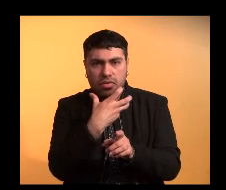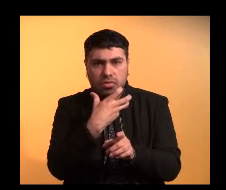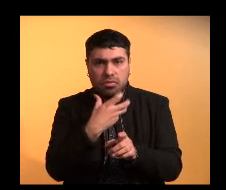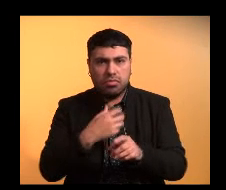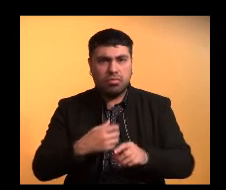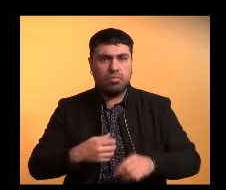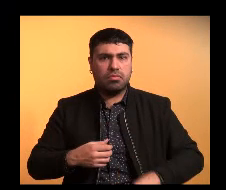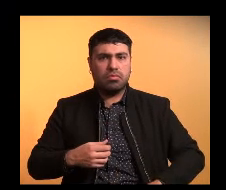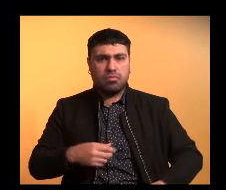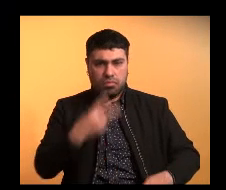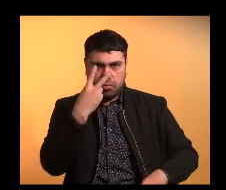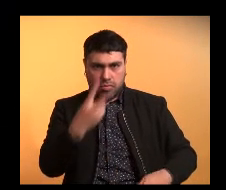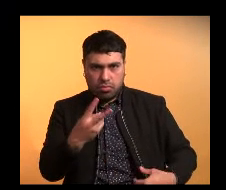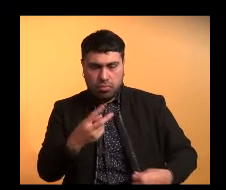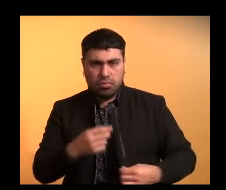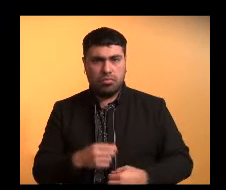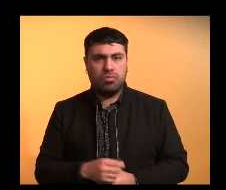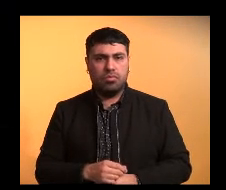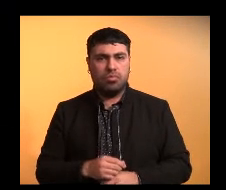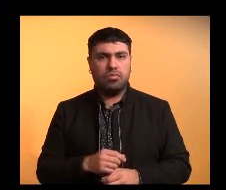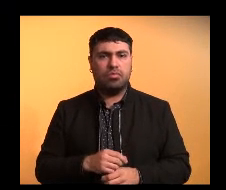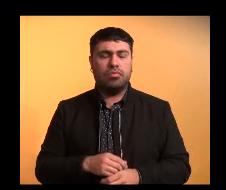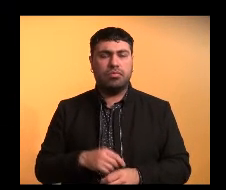Georgia, y esos son